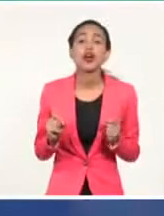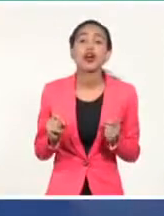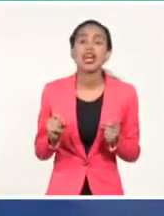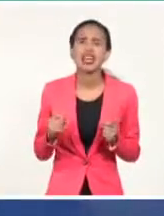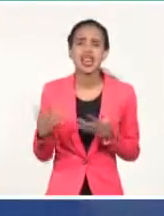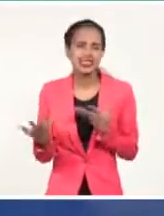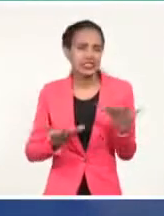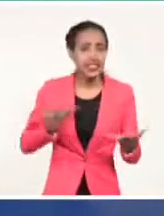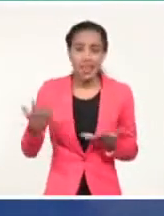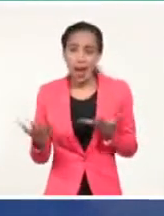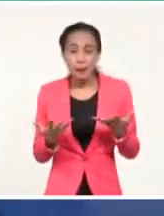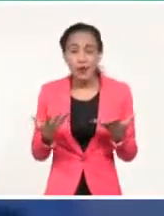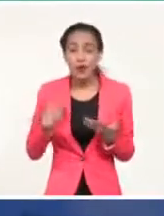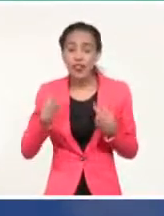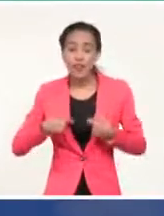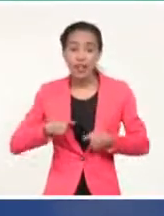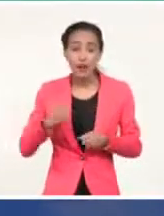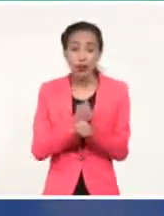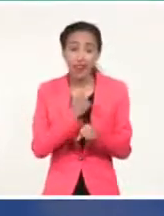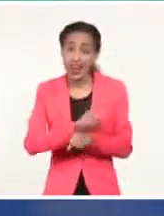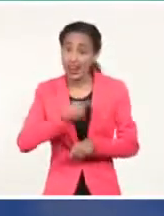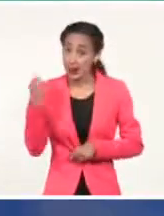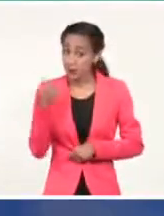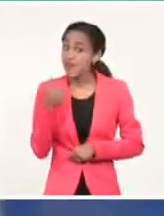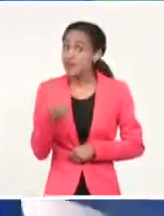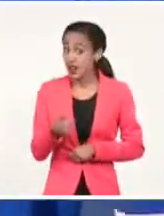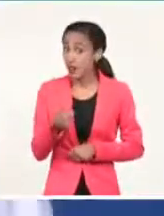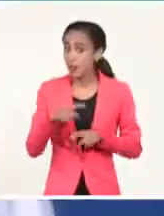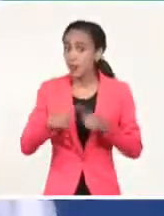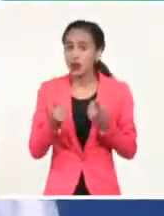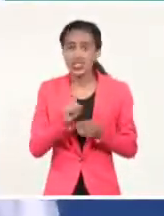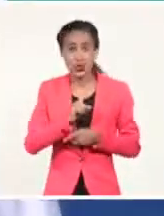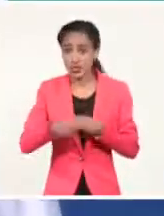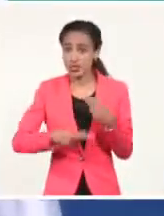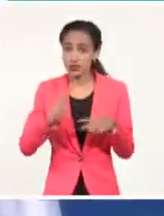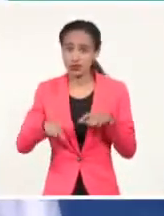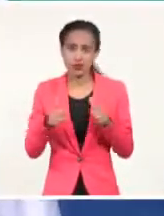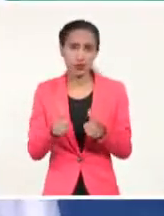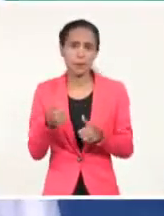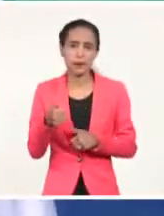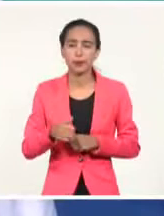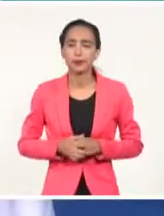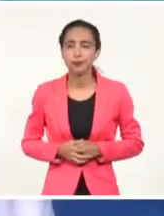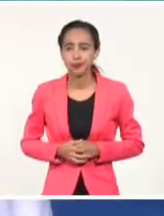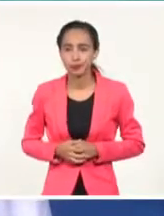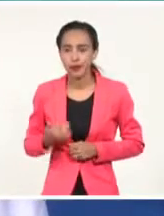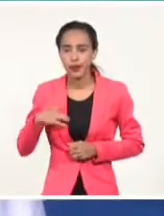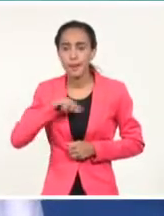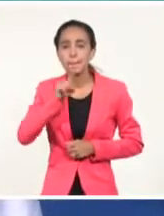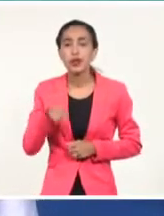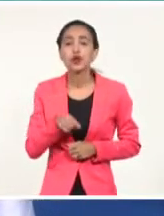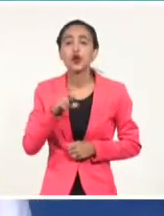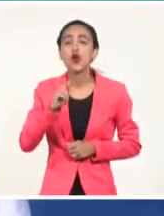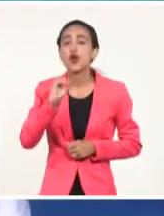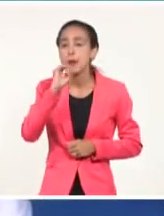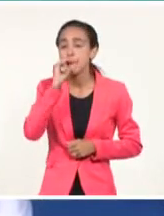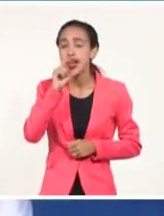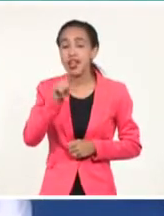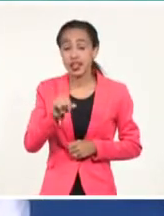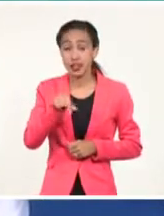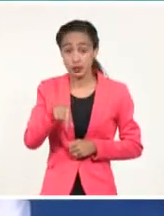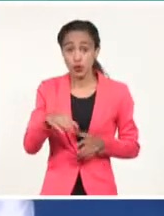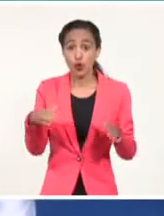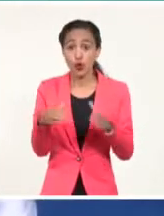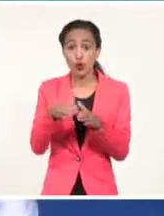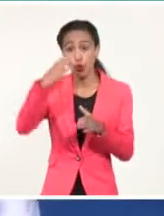es muy dinámico. Tiene que ser la cosa muy rápido y bien hecha, si no, no salen las cosas. Roy Vélez, en el equipo Cuba al Mundial,